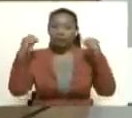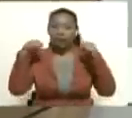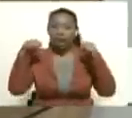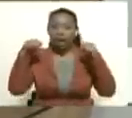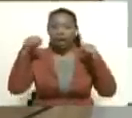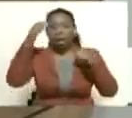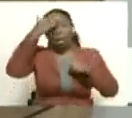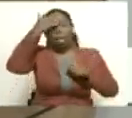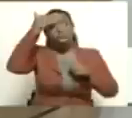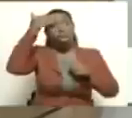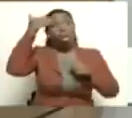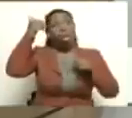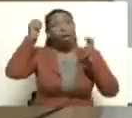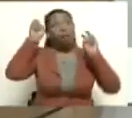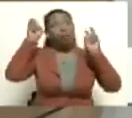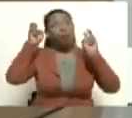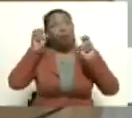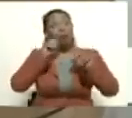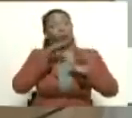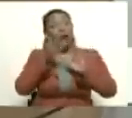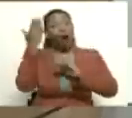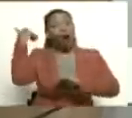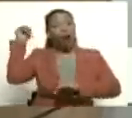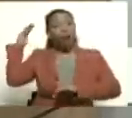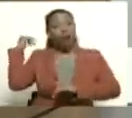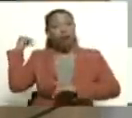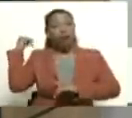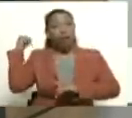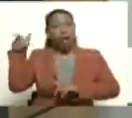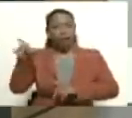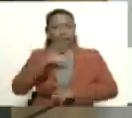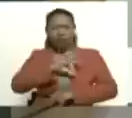lacunar, leo a un señor a quien yo respeto